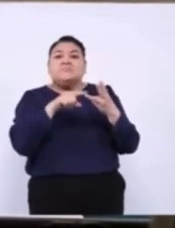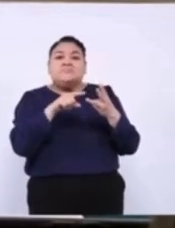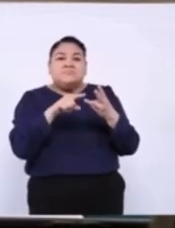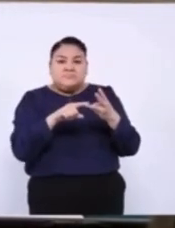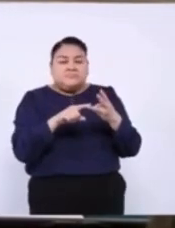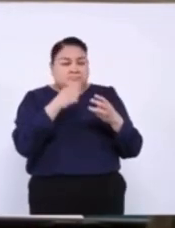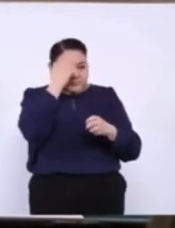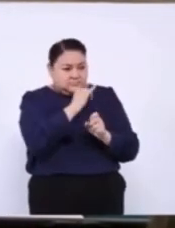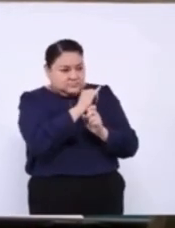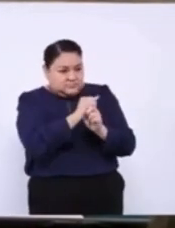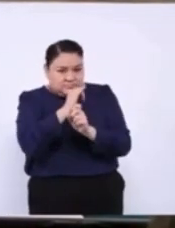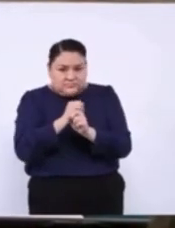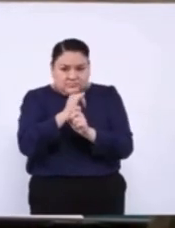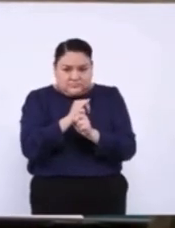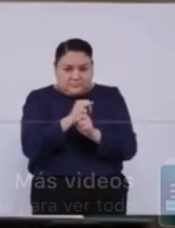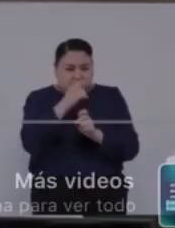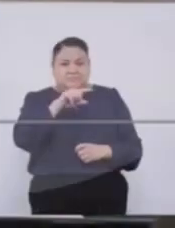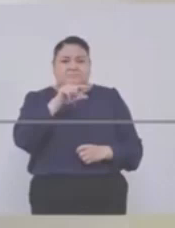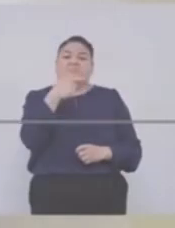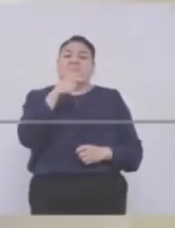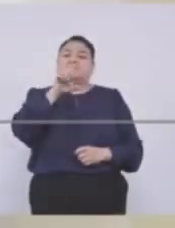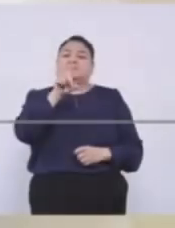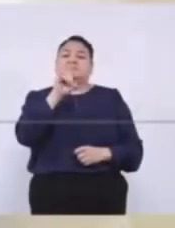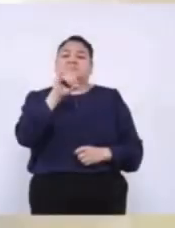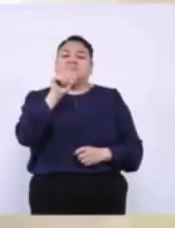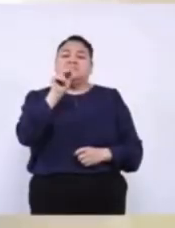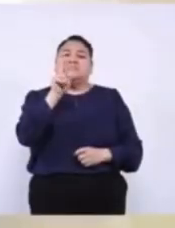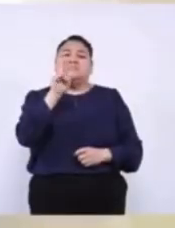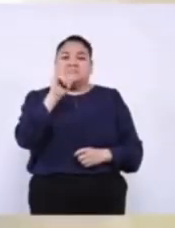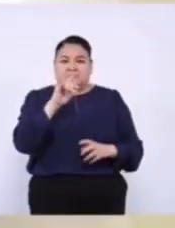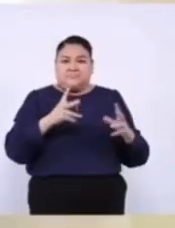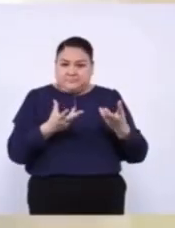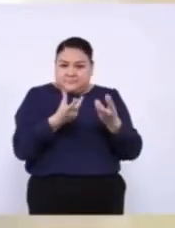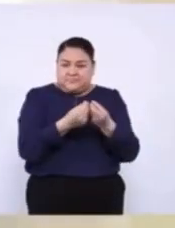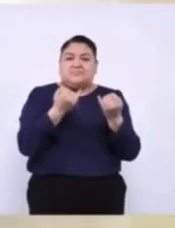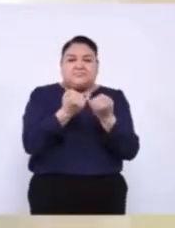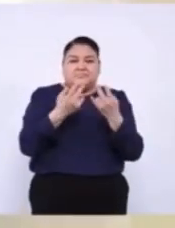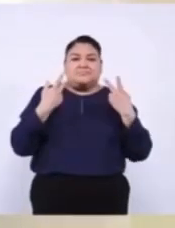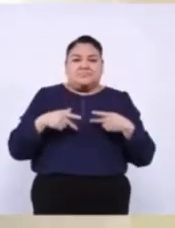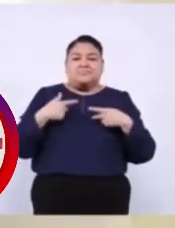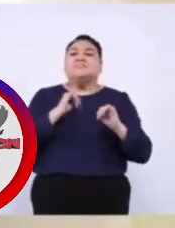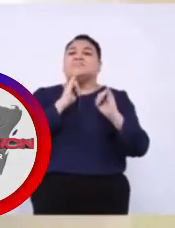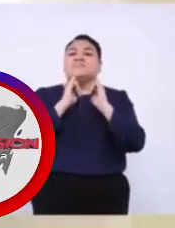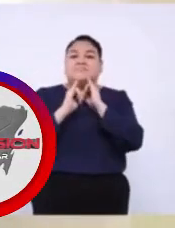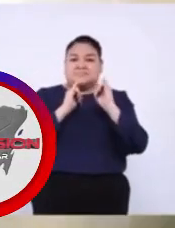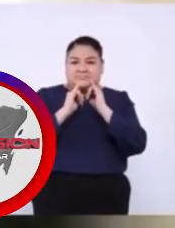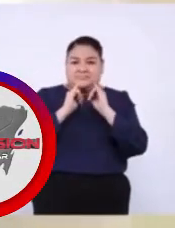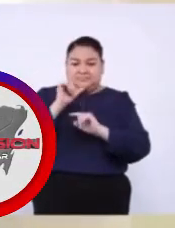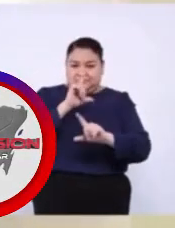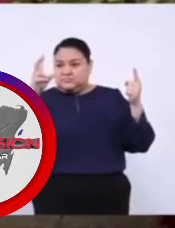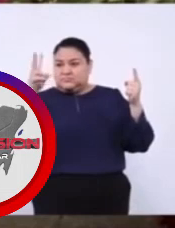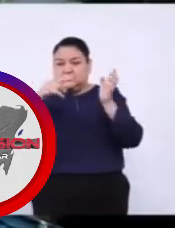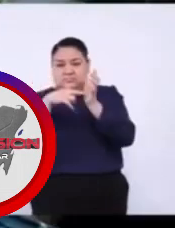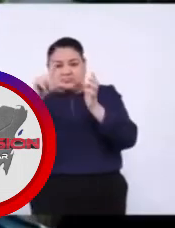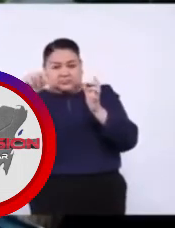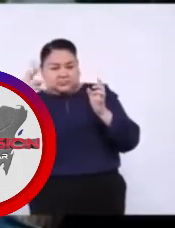Instituto Nacional de Estadística y Geografía, INEGI, con datos recabados en 2021, reveló, además, que las mujeres son las más afectadas